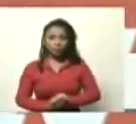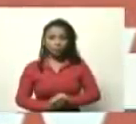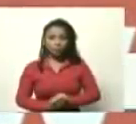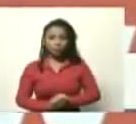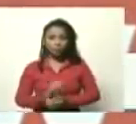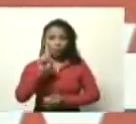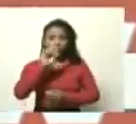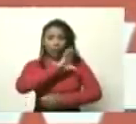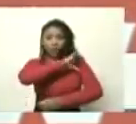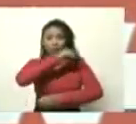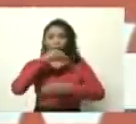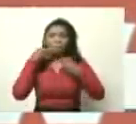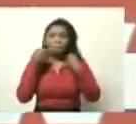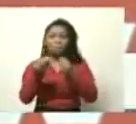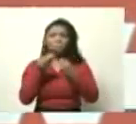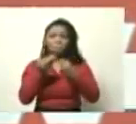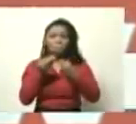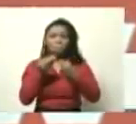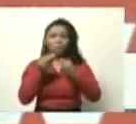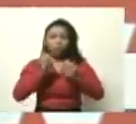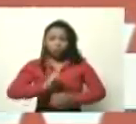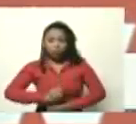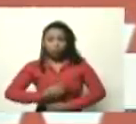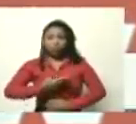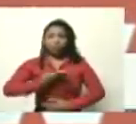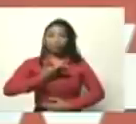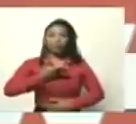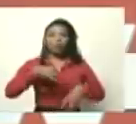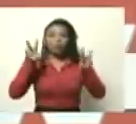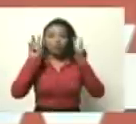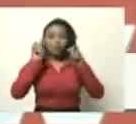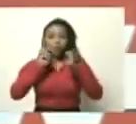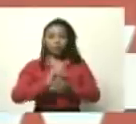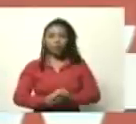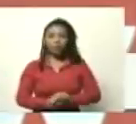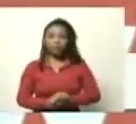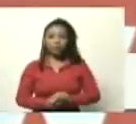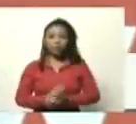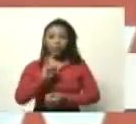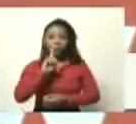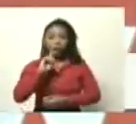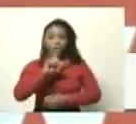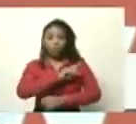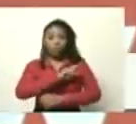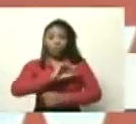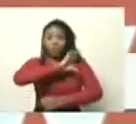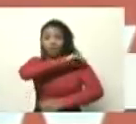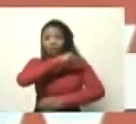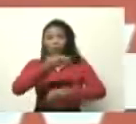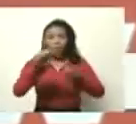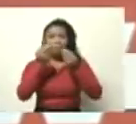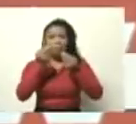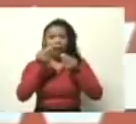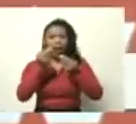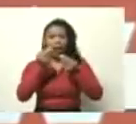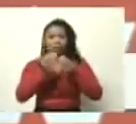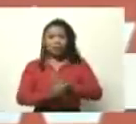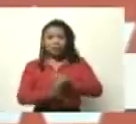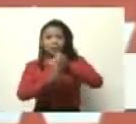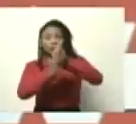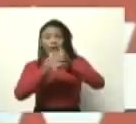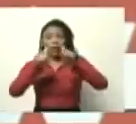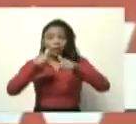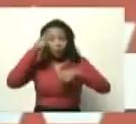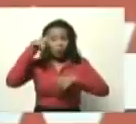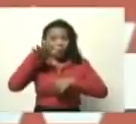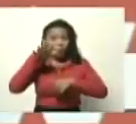una dirección para el renacimiento, una dirección para guiar a nuestro pueblo en estas